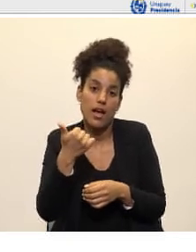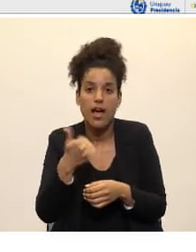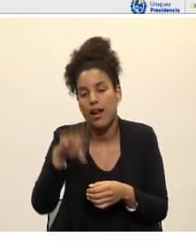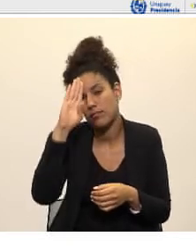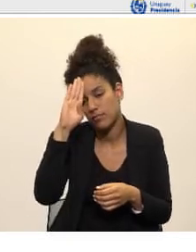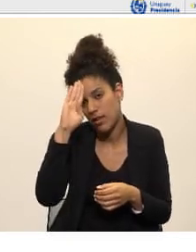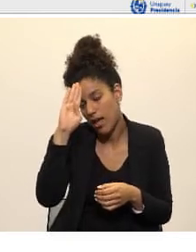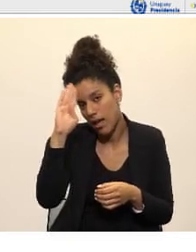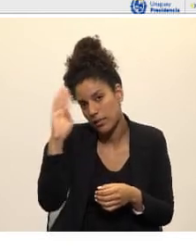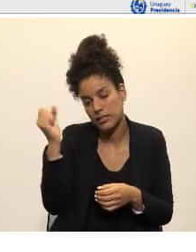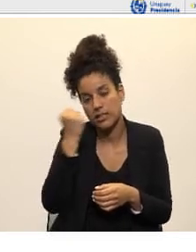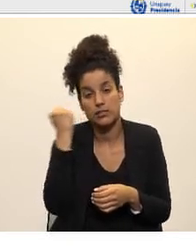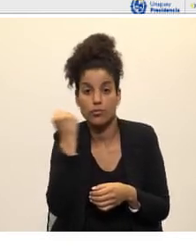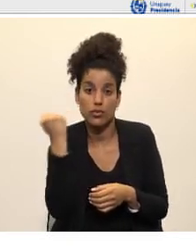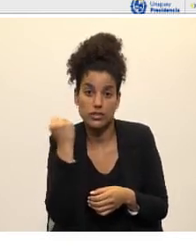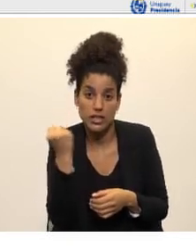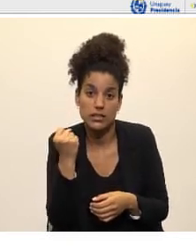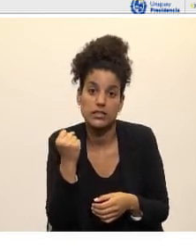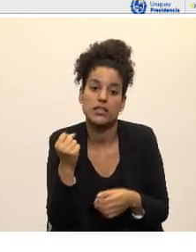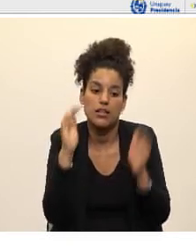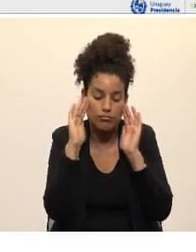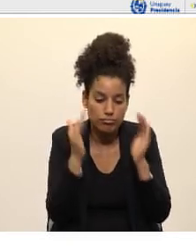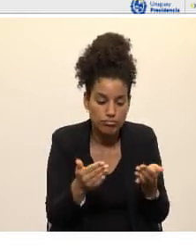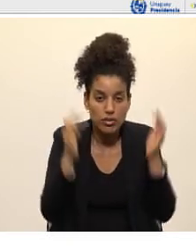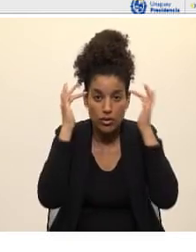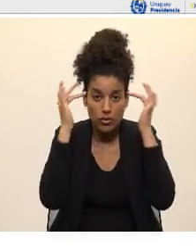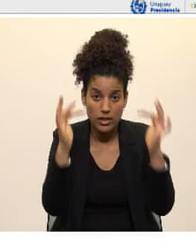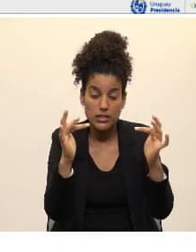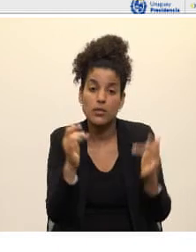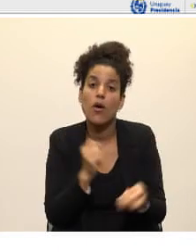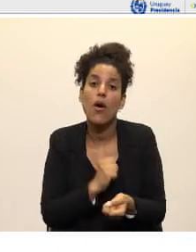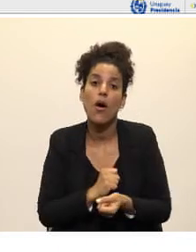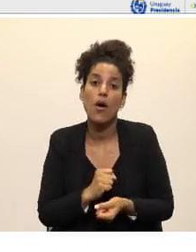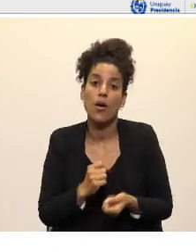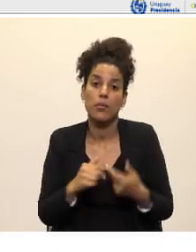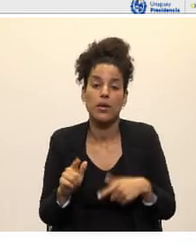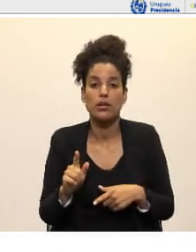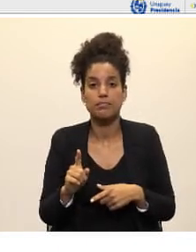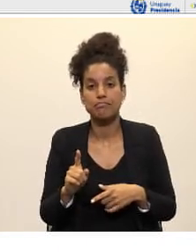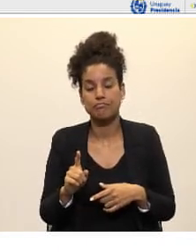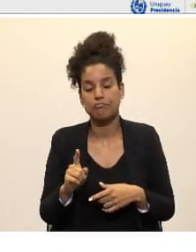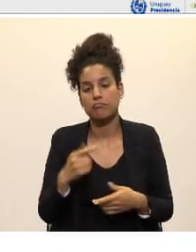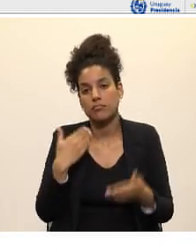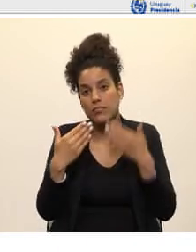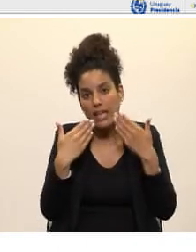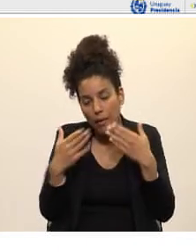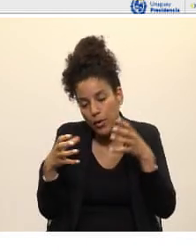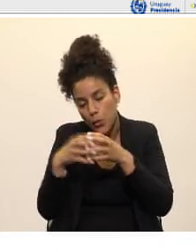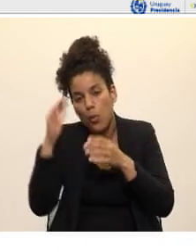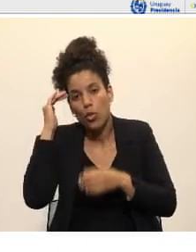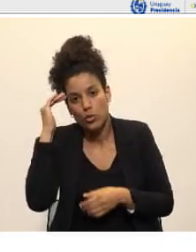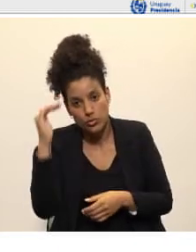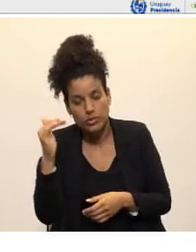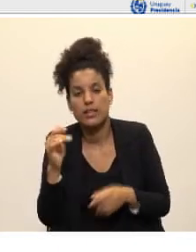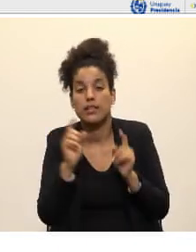relevantes vinculados con lo educativo, pero que hablan no solo de los equipos docentes, de